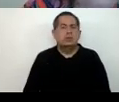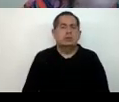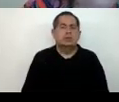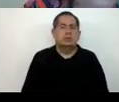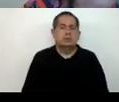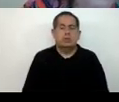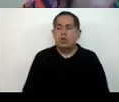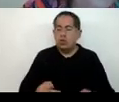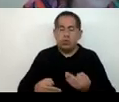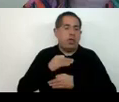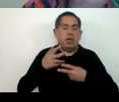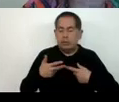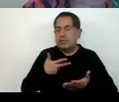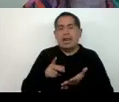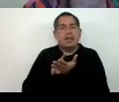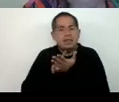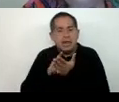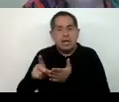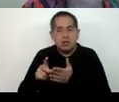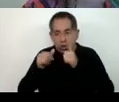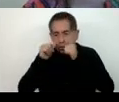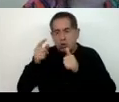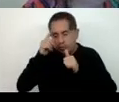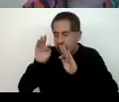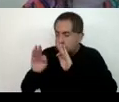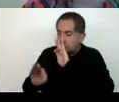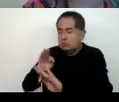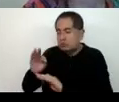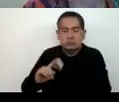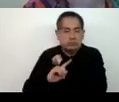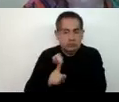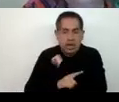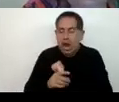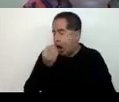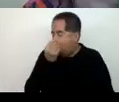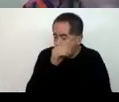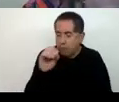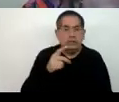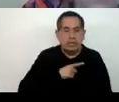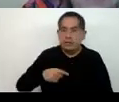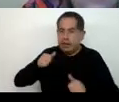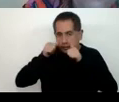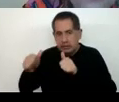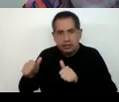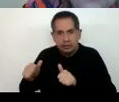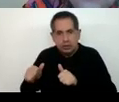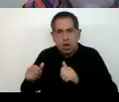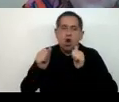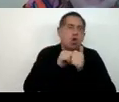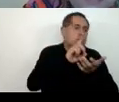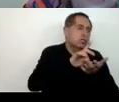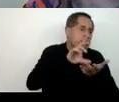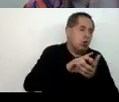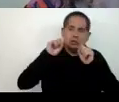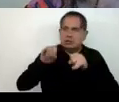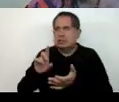toda persona tiene derecho a la atención obstétrica y a la atención y al control prenatal. Tengan o no tengan